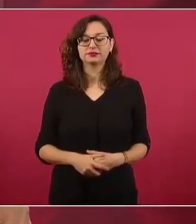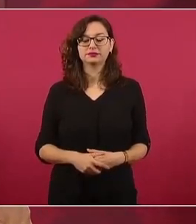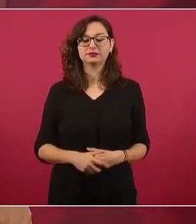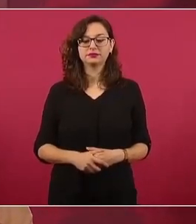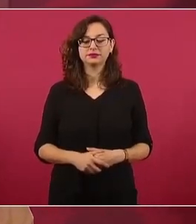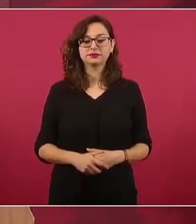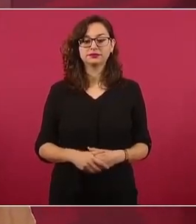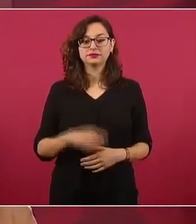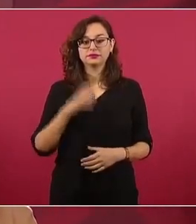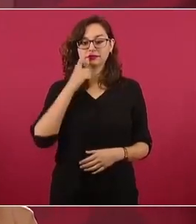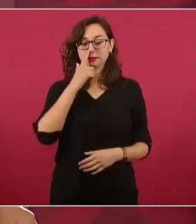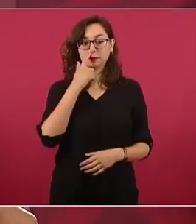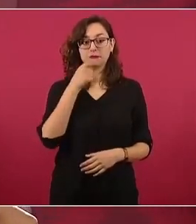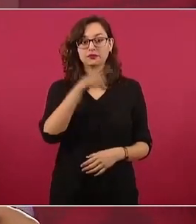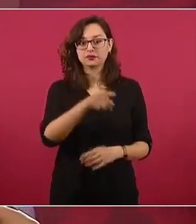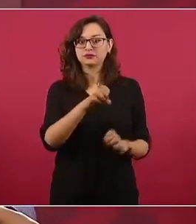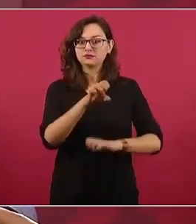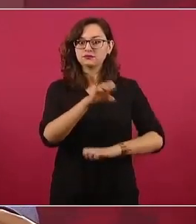una empresa.